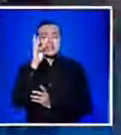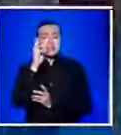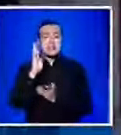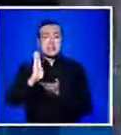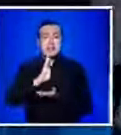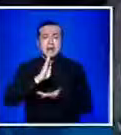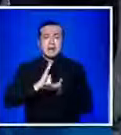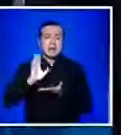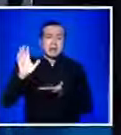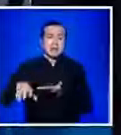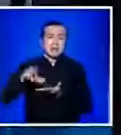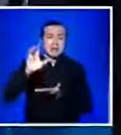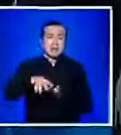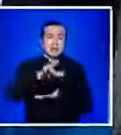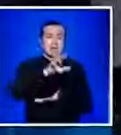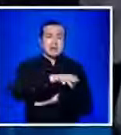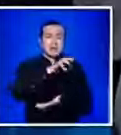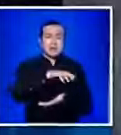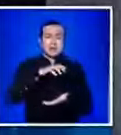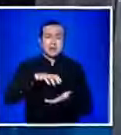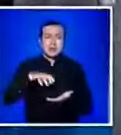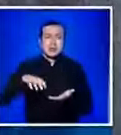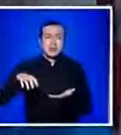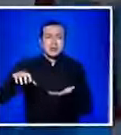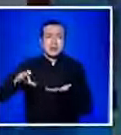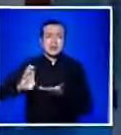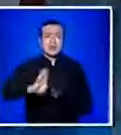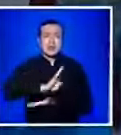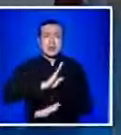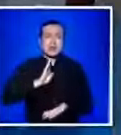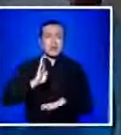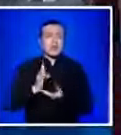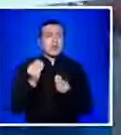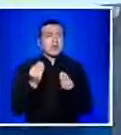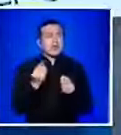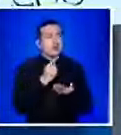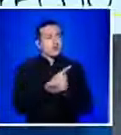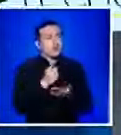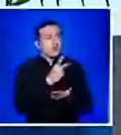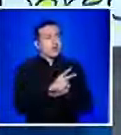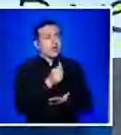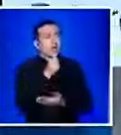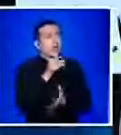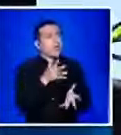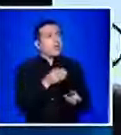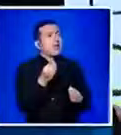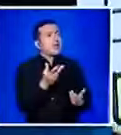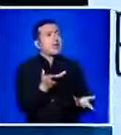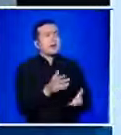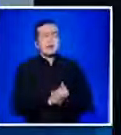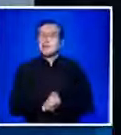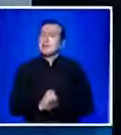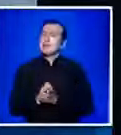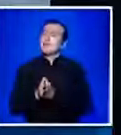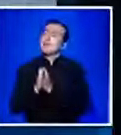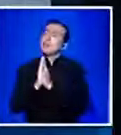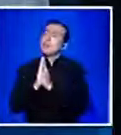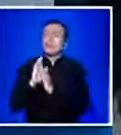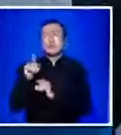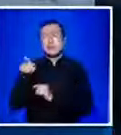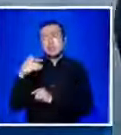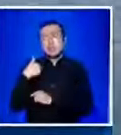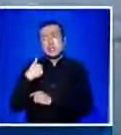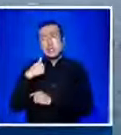16 aledaños. Aquí, este barrio... ¿Y cómo ha hecho sin agua estas 2 semanas? Pidiendo a los